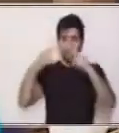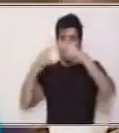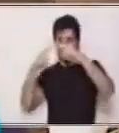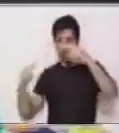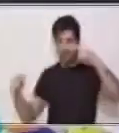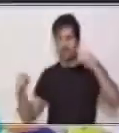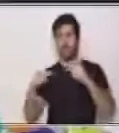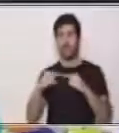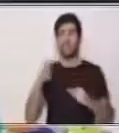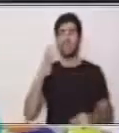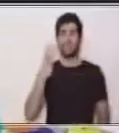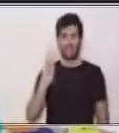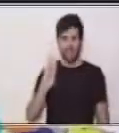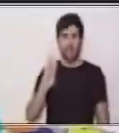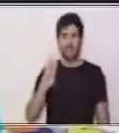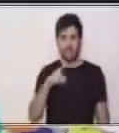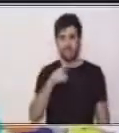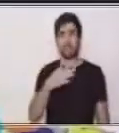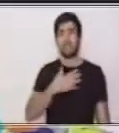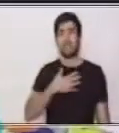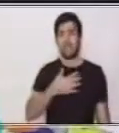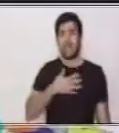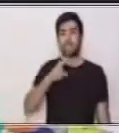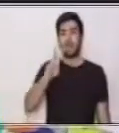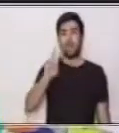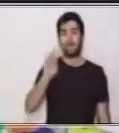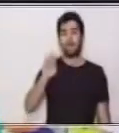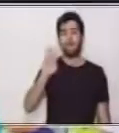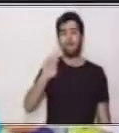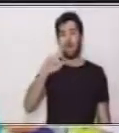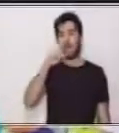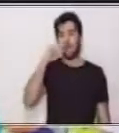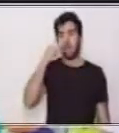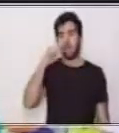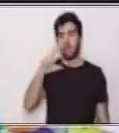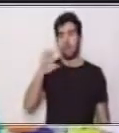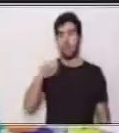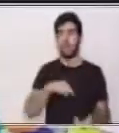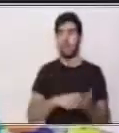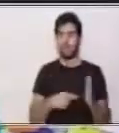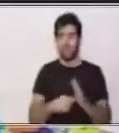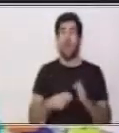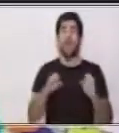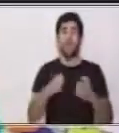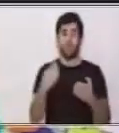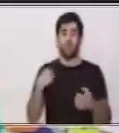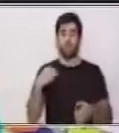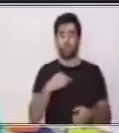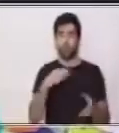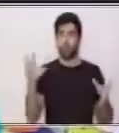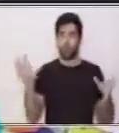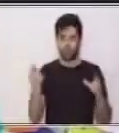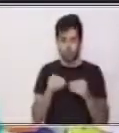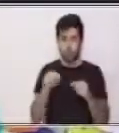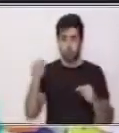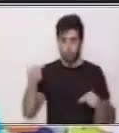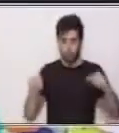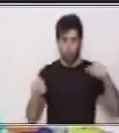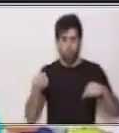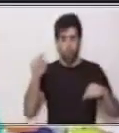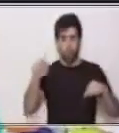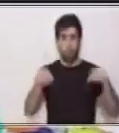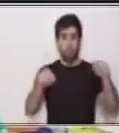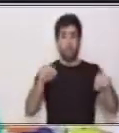identificar rápidamente porque tenemos entonces Tenemos nuestros vértices de